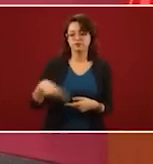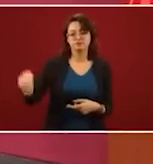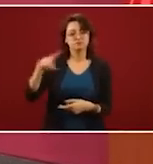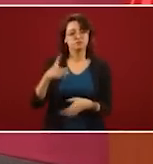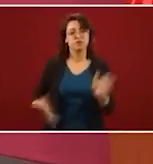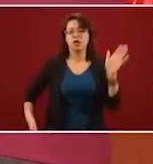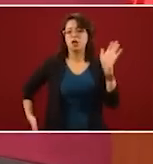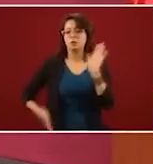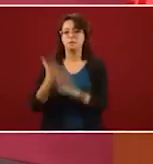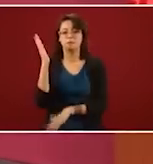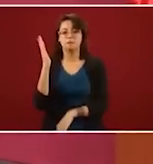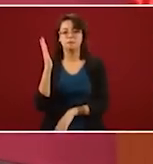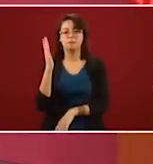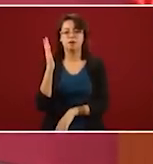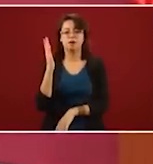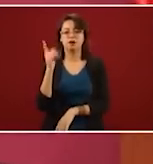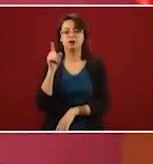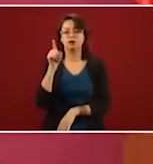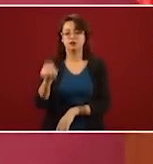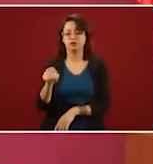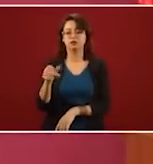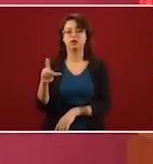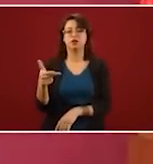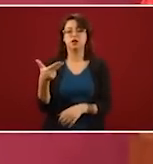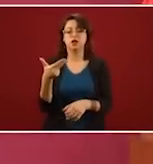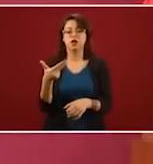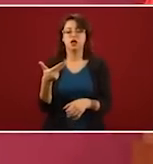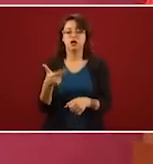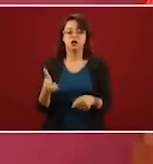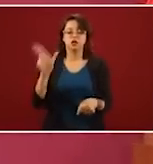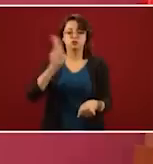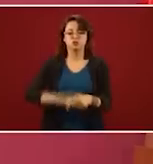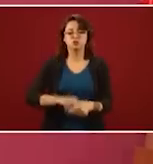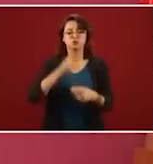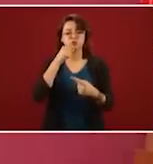trasladarse al hospital infantil